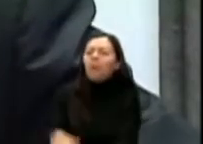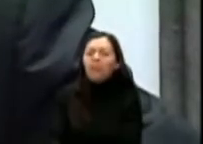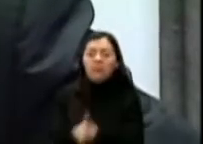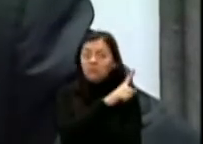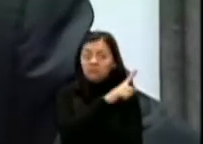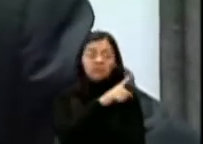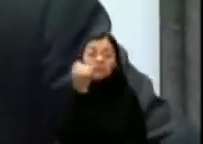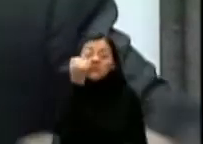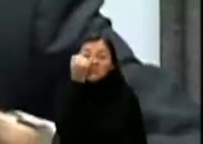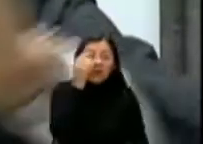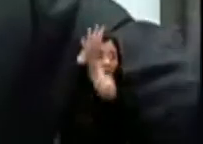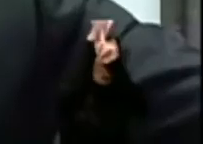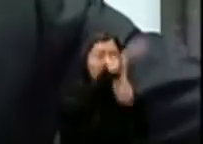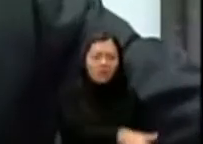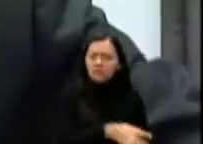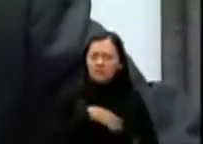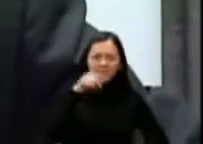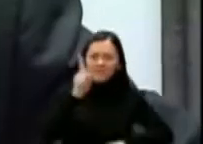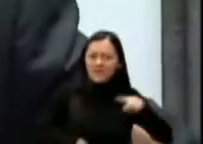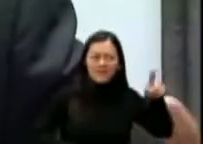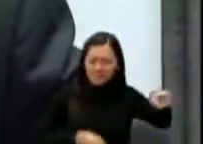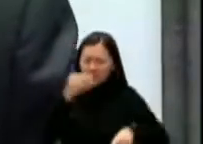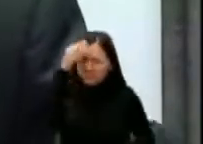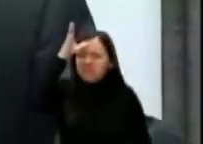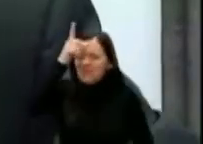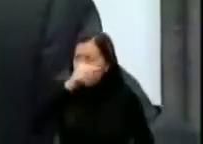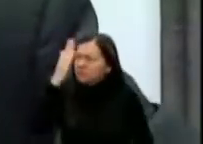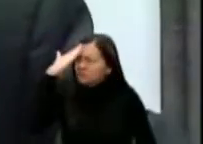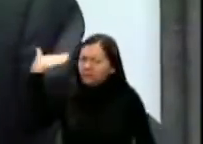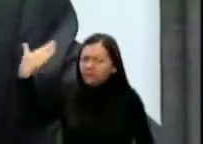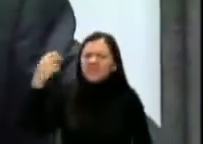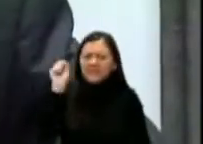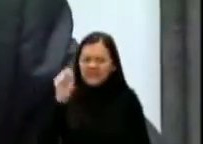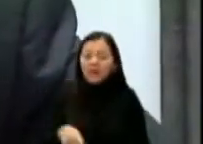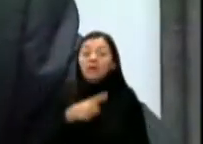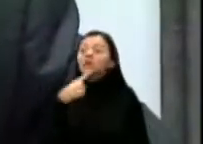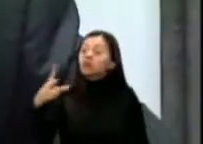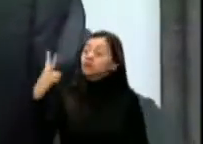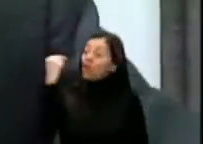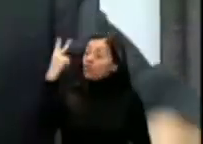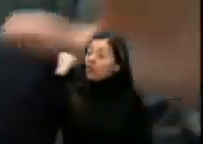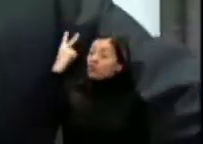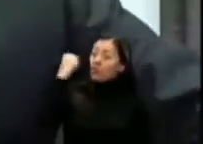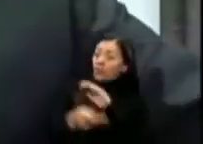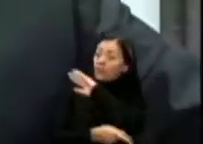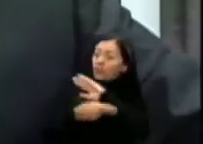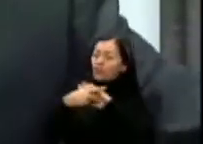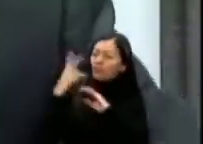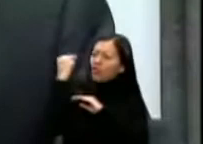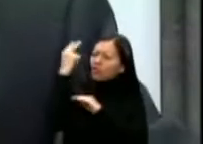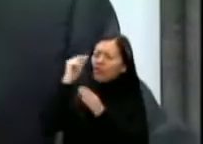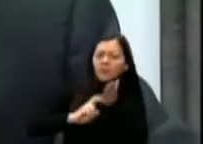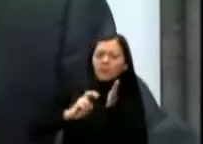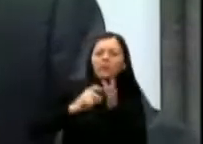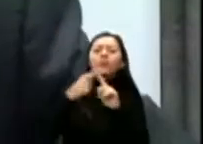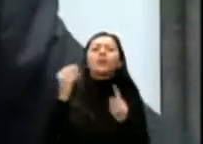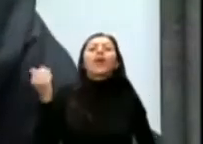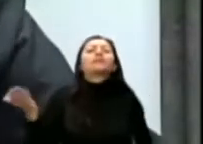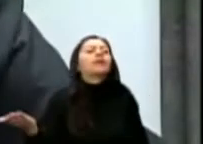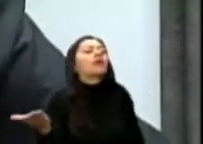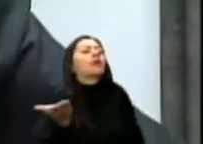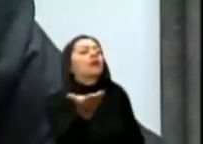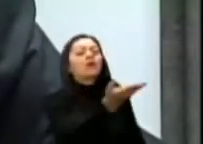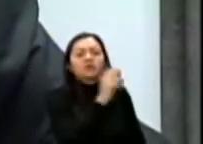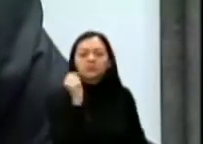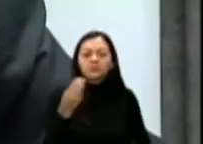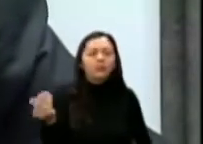meses y menospreciar los no al petróleo pero reparta menos accidentes petroleros no al petróleo pero déjenme los fondos